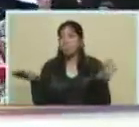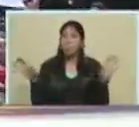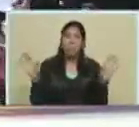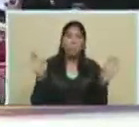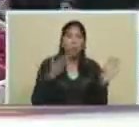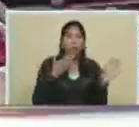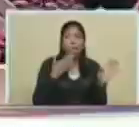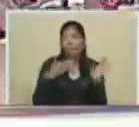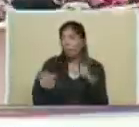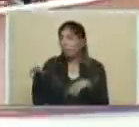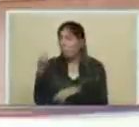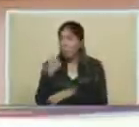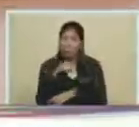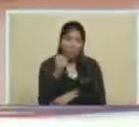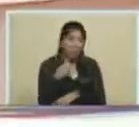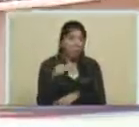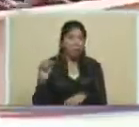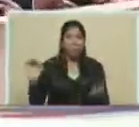Manguareando.